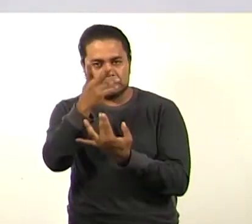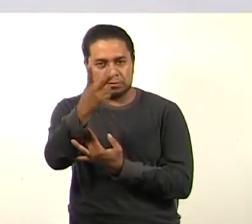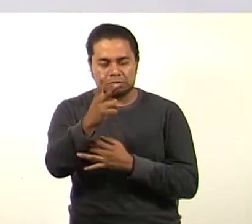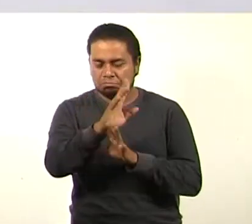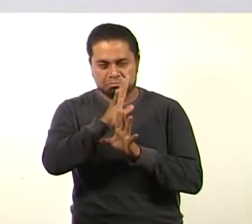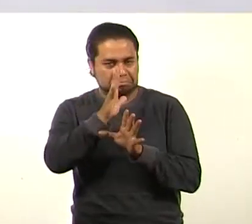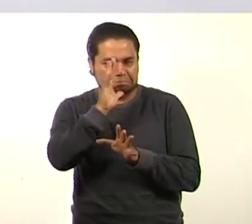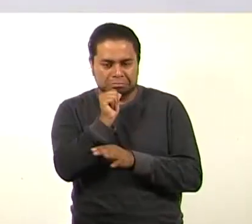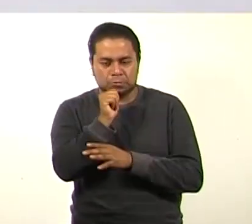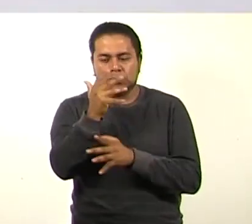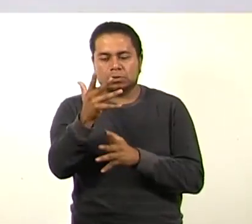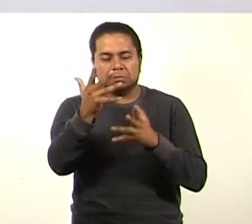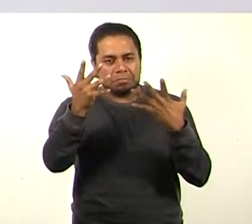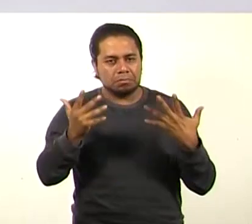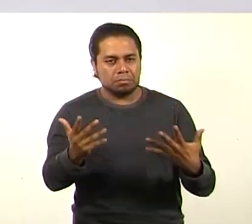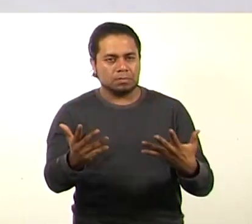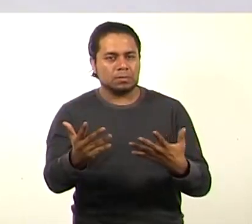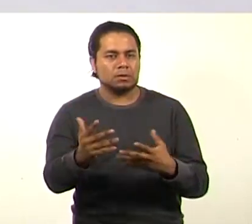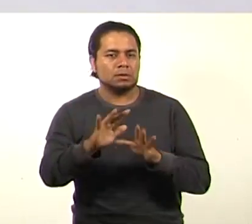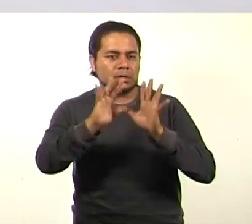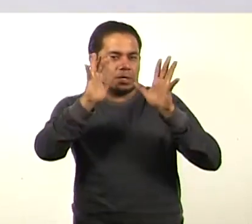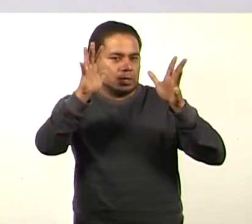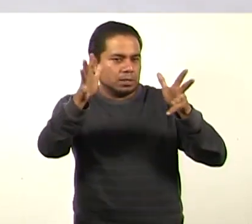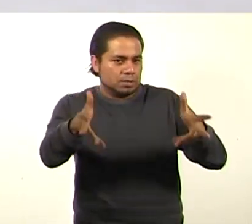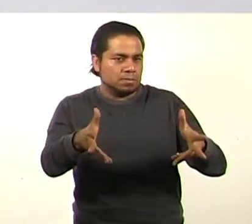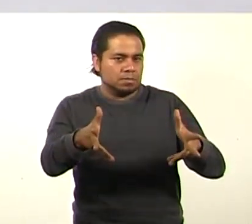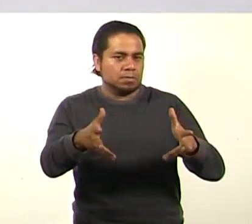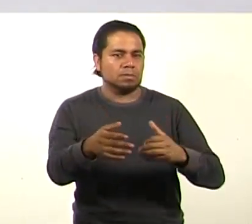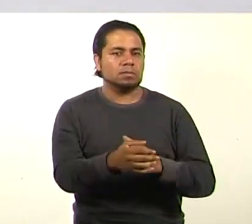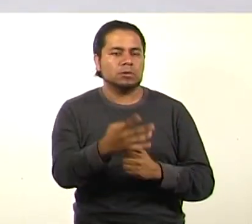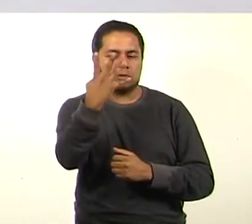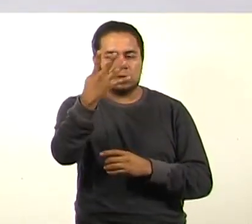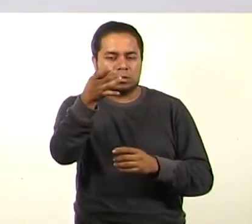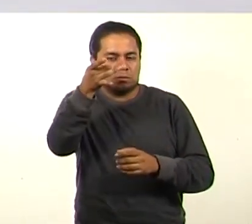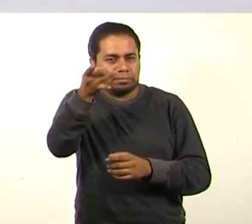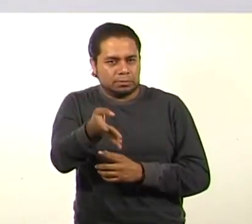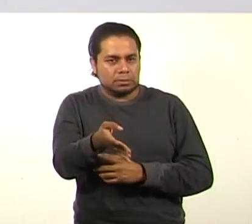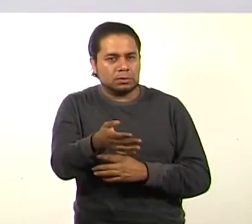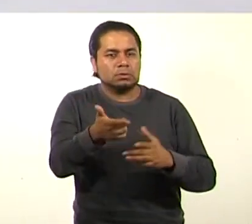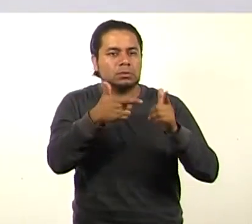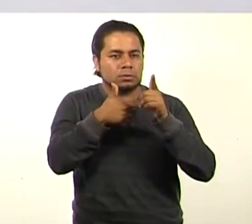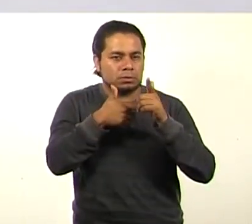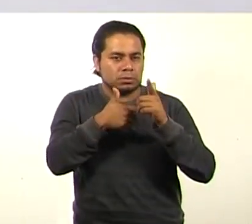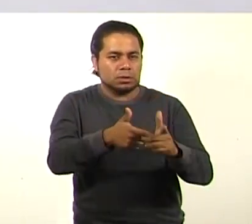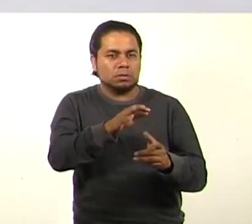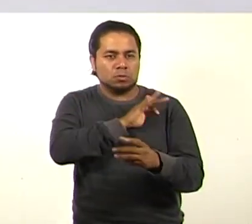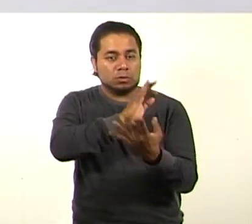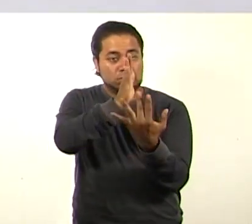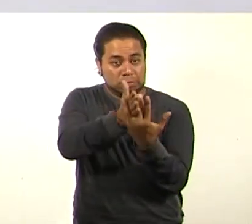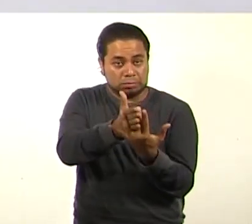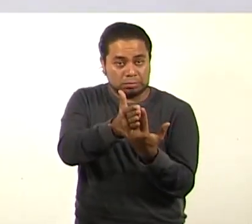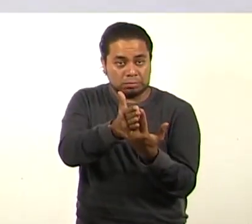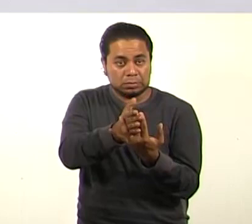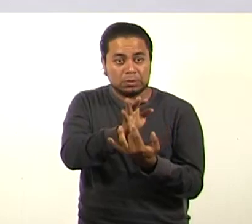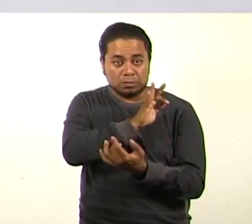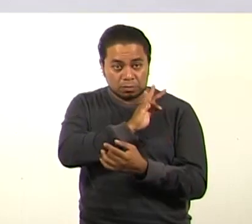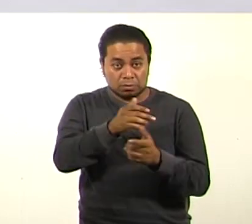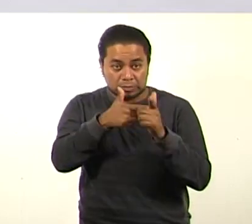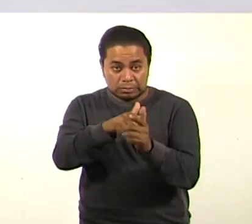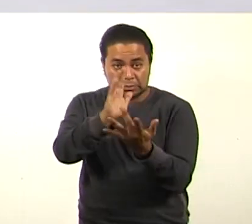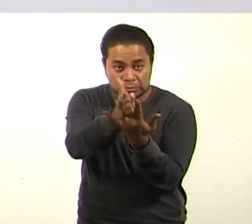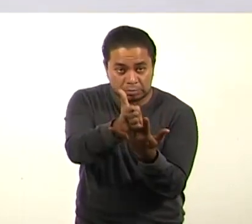repite. Aquí hemos terminado con el 4. Y seguimos. ¿Podemos seguir partiendo la mitad?